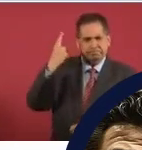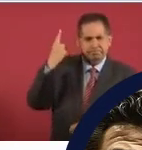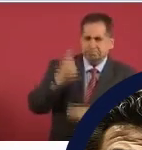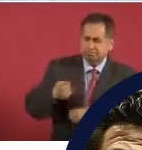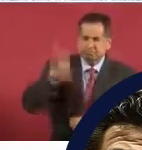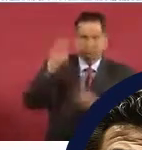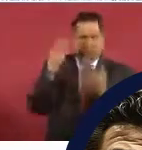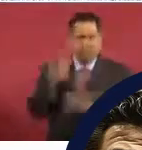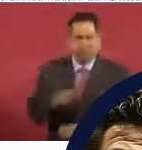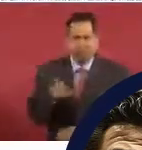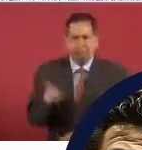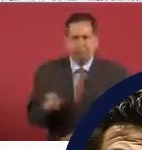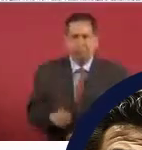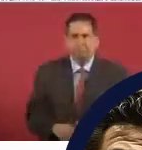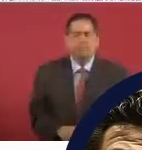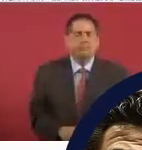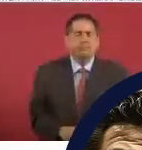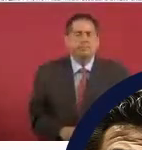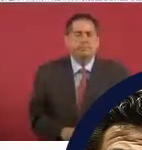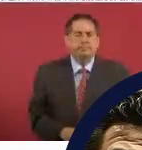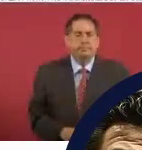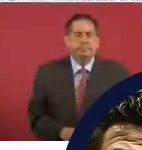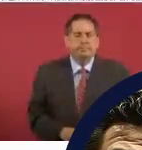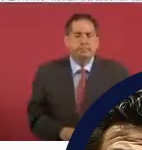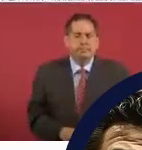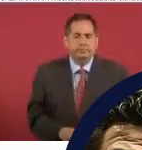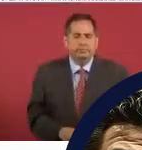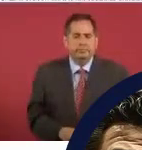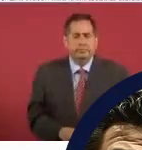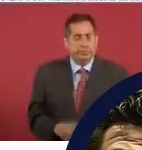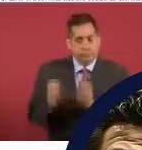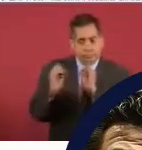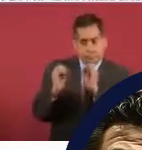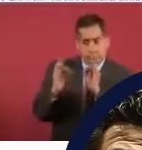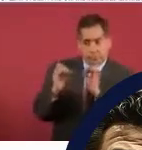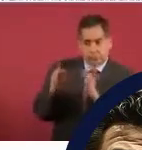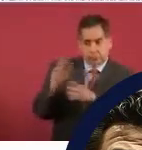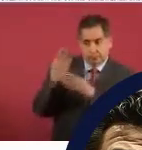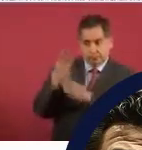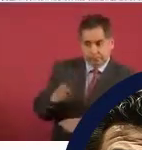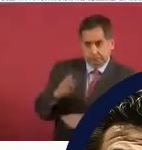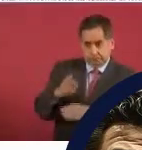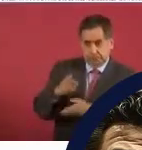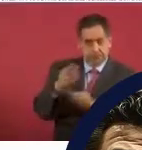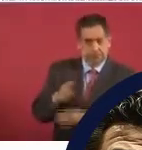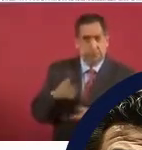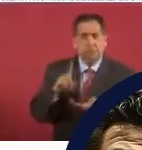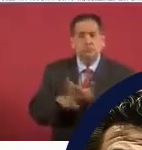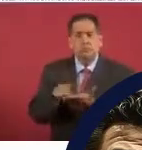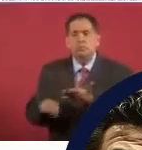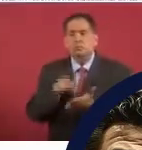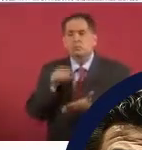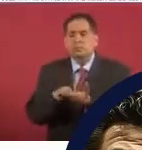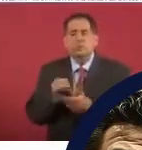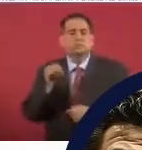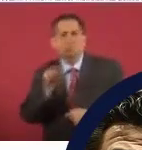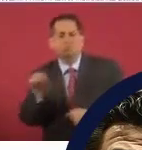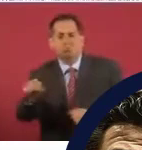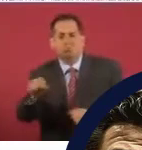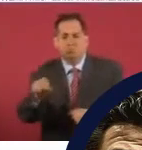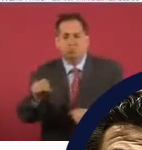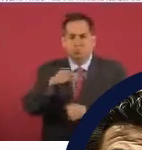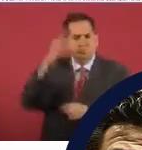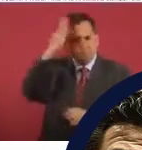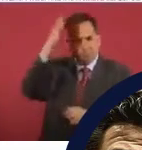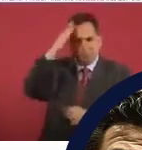la república pues se habló también sobre las fuerzas armadas reconoce su su trabajo y también